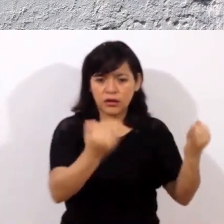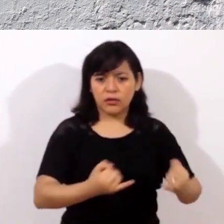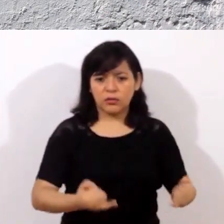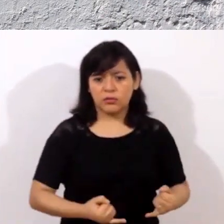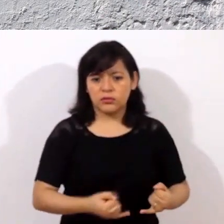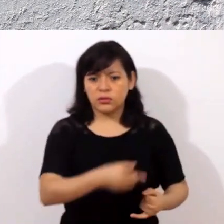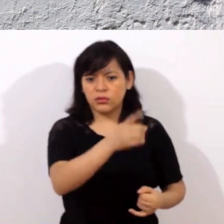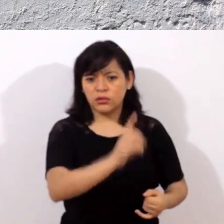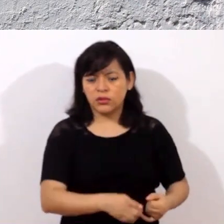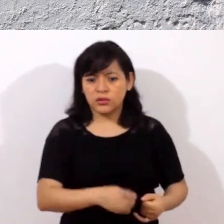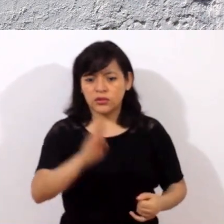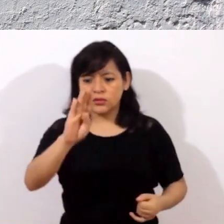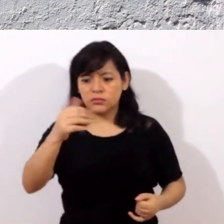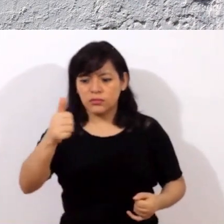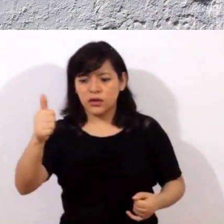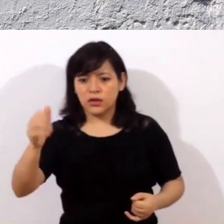y